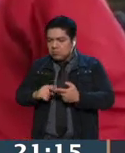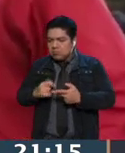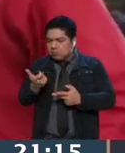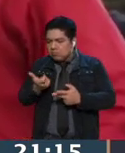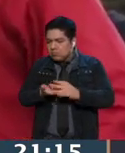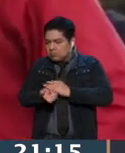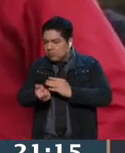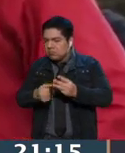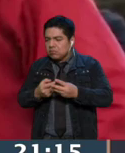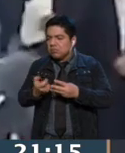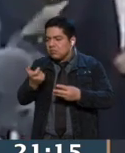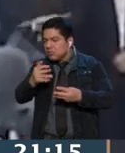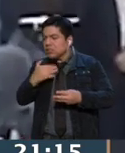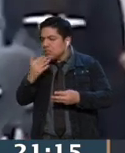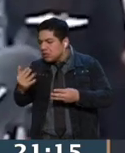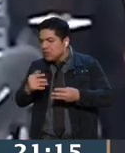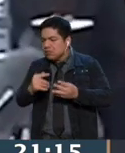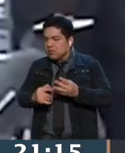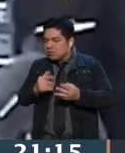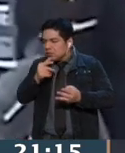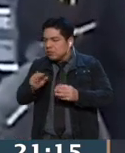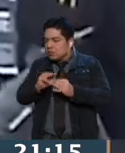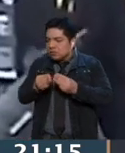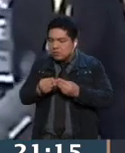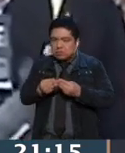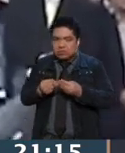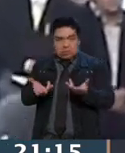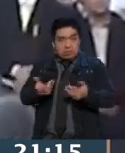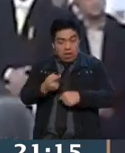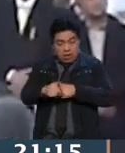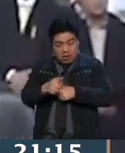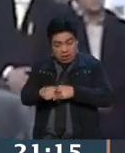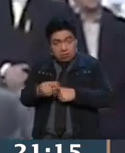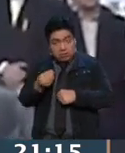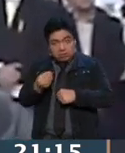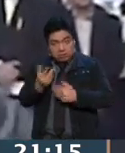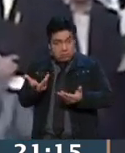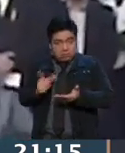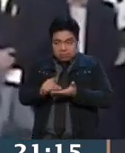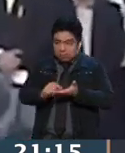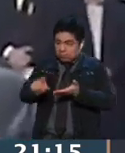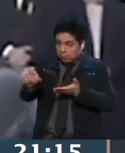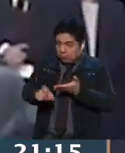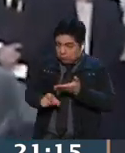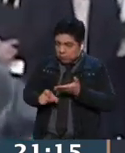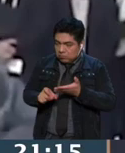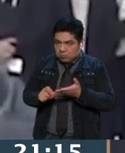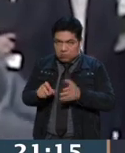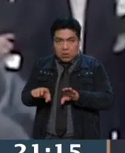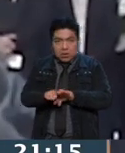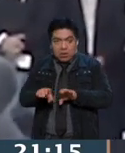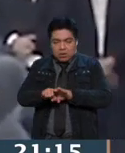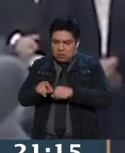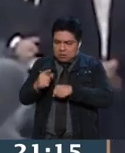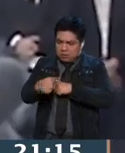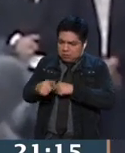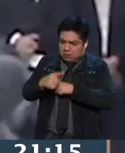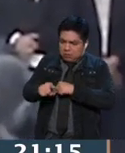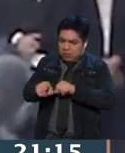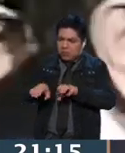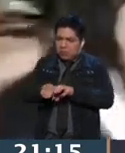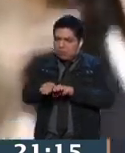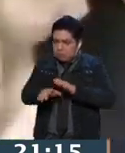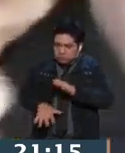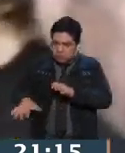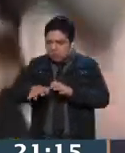el dinero criminal en las campañas hace mucho daño. Claro. Decía en aquel tuit hoy en la mañana, no solamente hace mucho daño en términos de que envilece